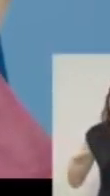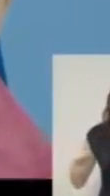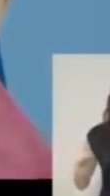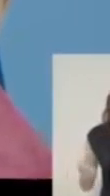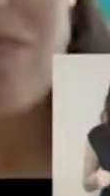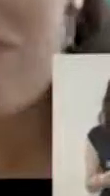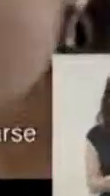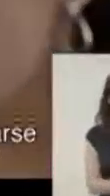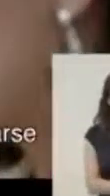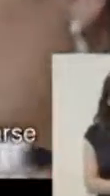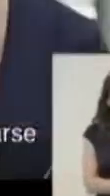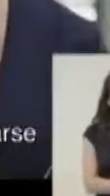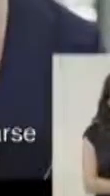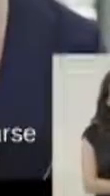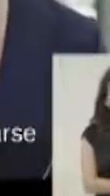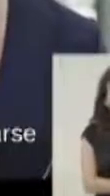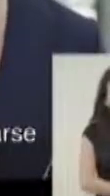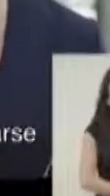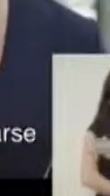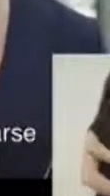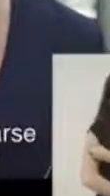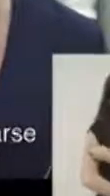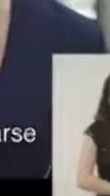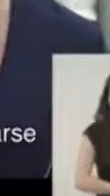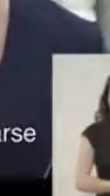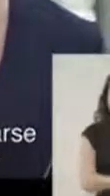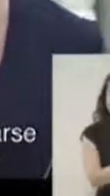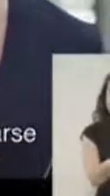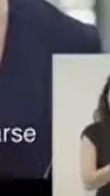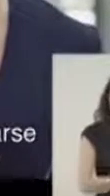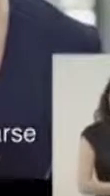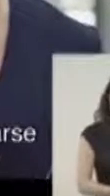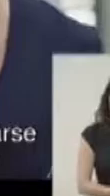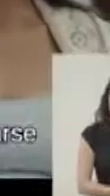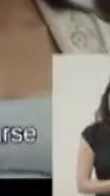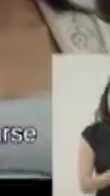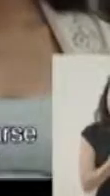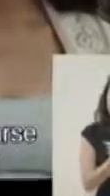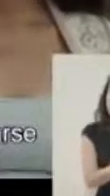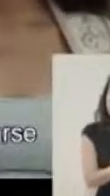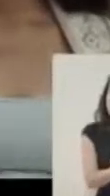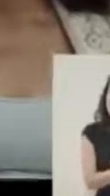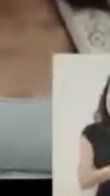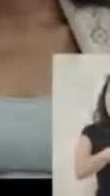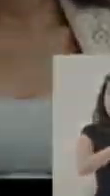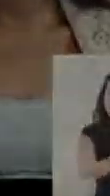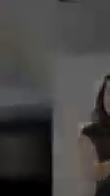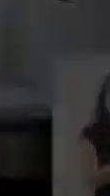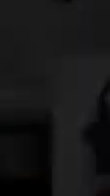Por un invierno sin complicaciones, Chile previene. Todos por Chile. Ministerio de Salud. Gobierno de Chile.